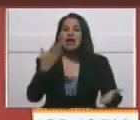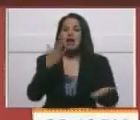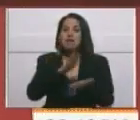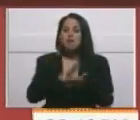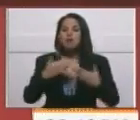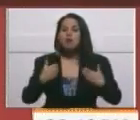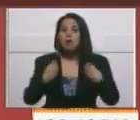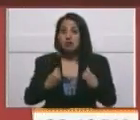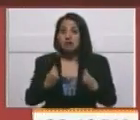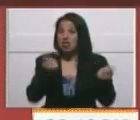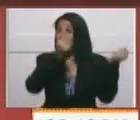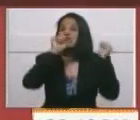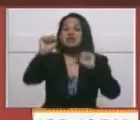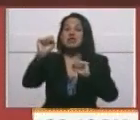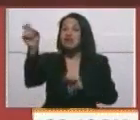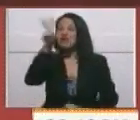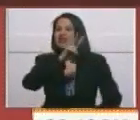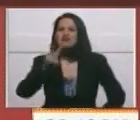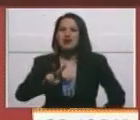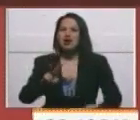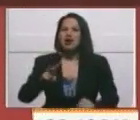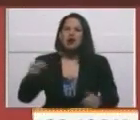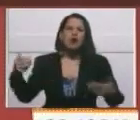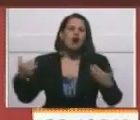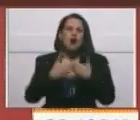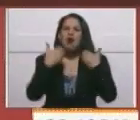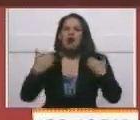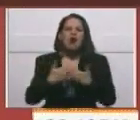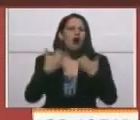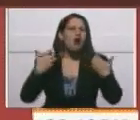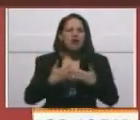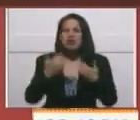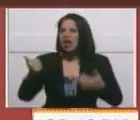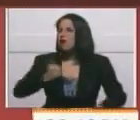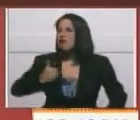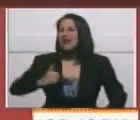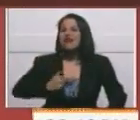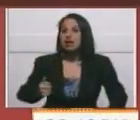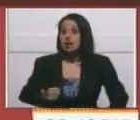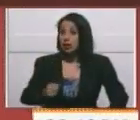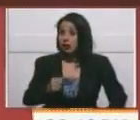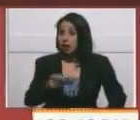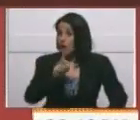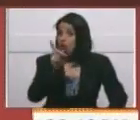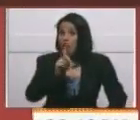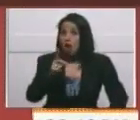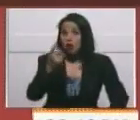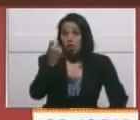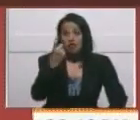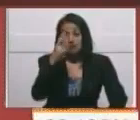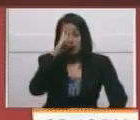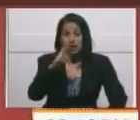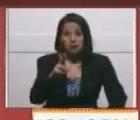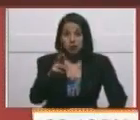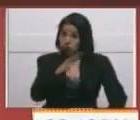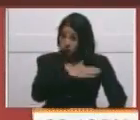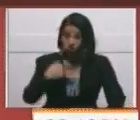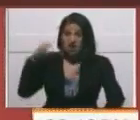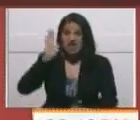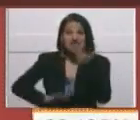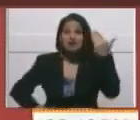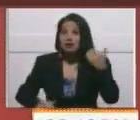seguir defendiendo a venezuela contra quien sea no le falta respeto a nuestra parte si usted quiere se va de aquí de una vez